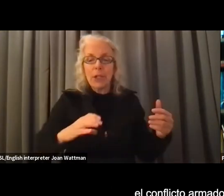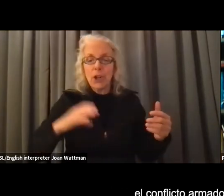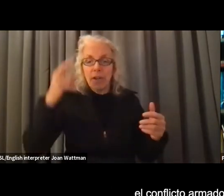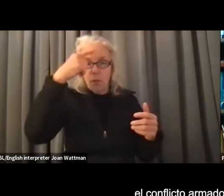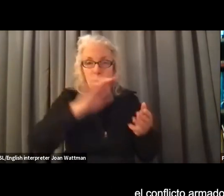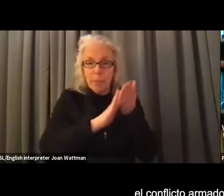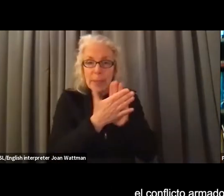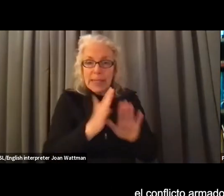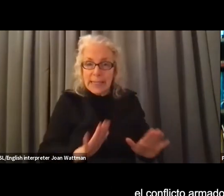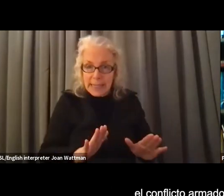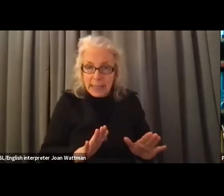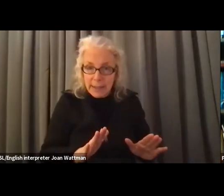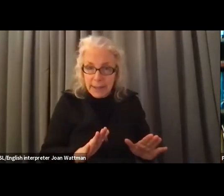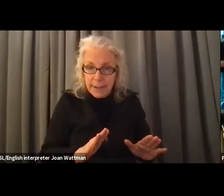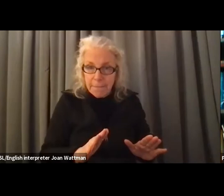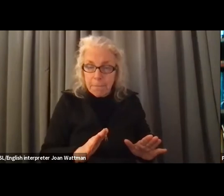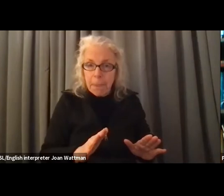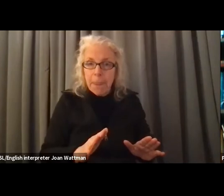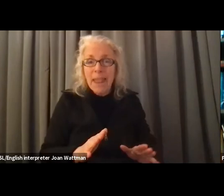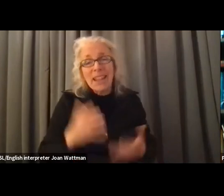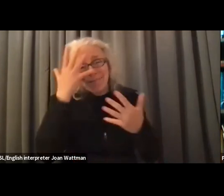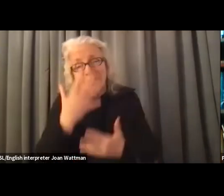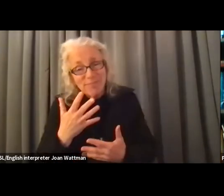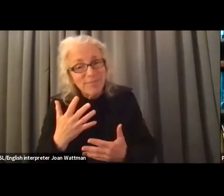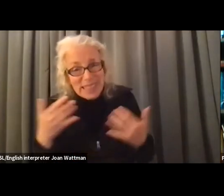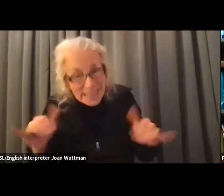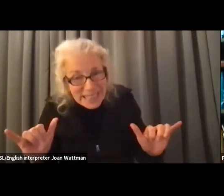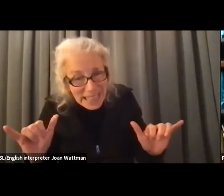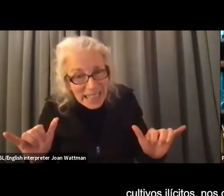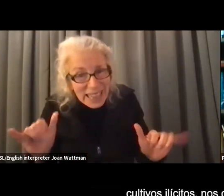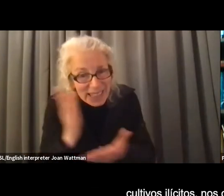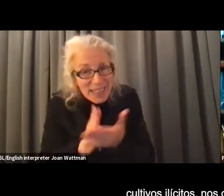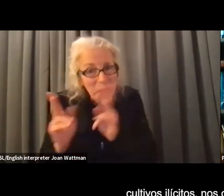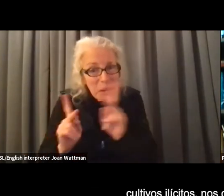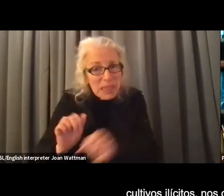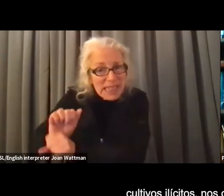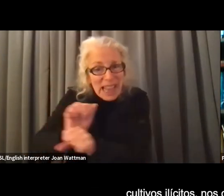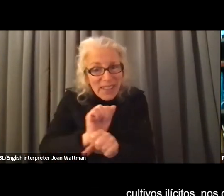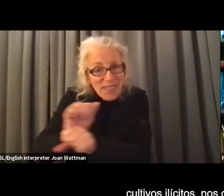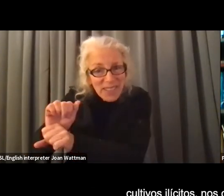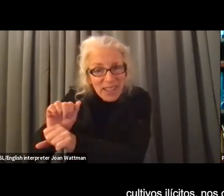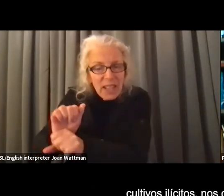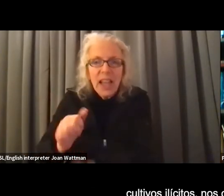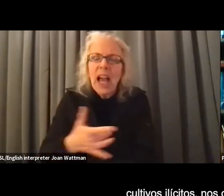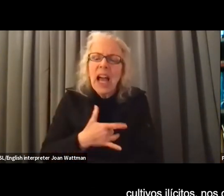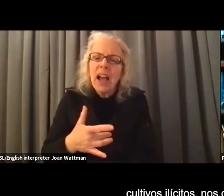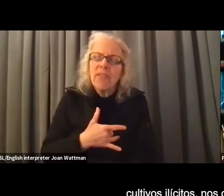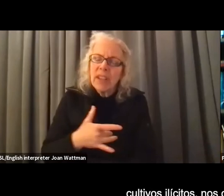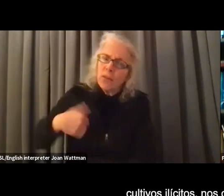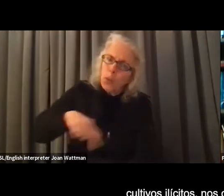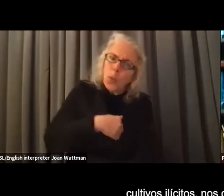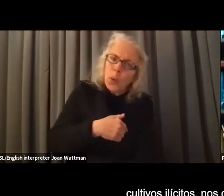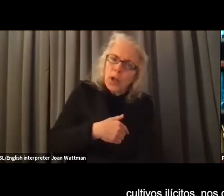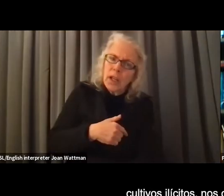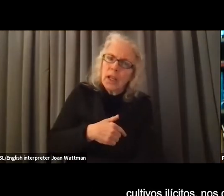una esclavitud moderna. Nos están obligando a sembrar cultivos de uso ilícito, están obligando a